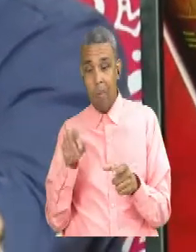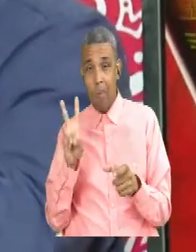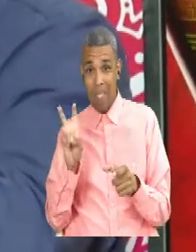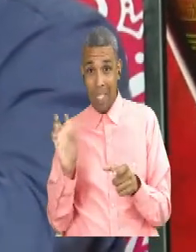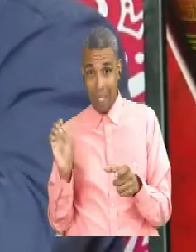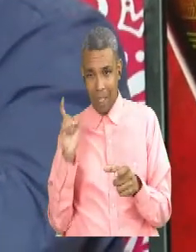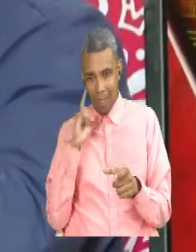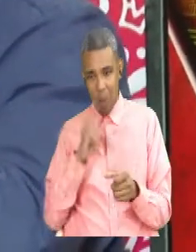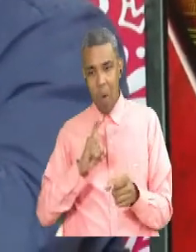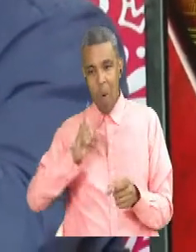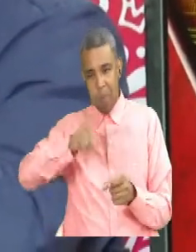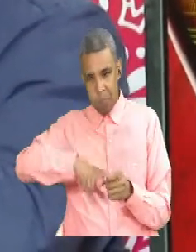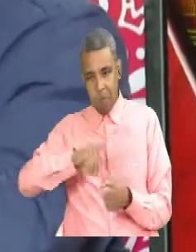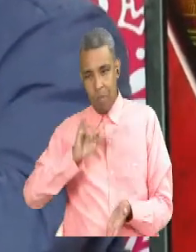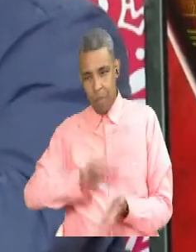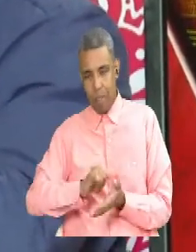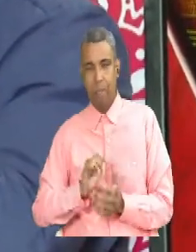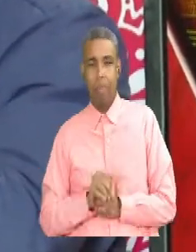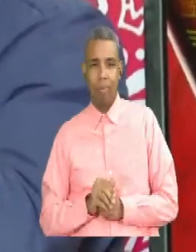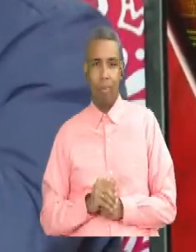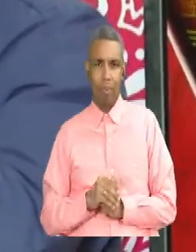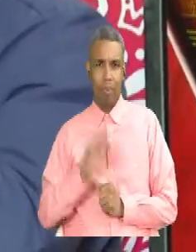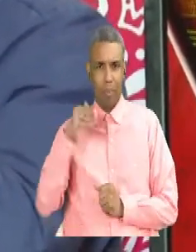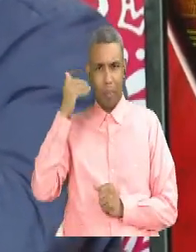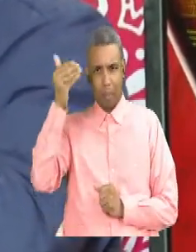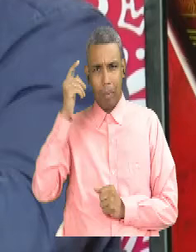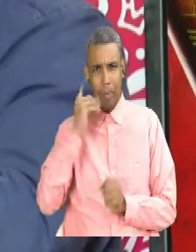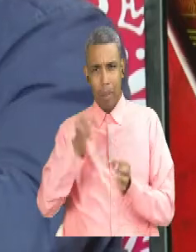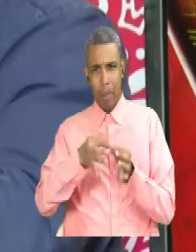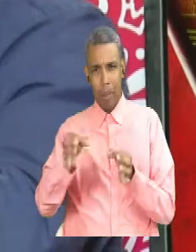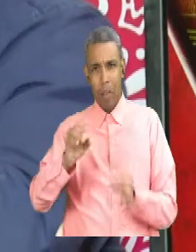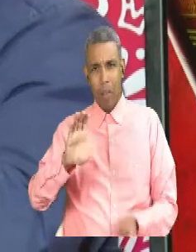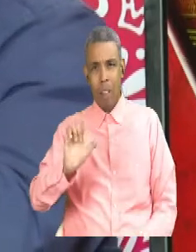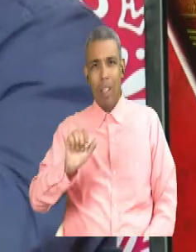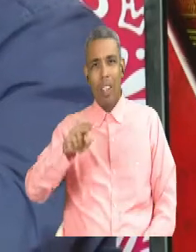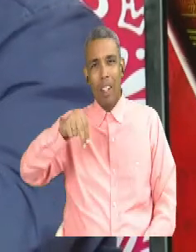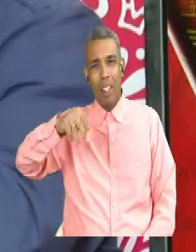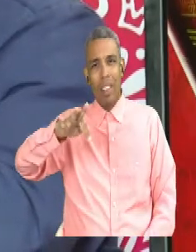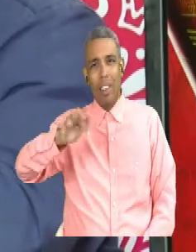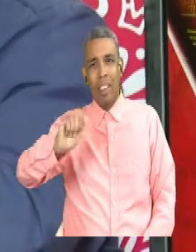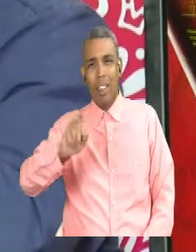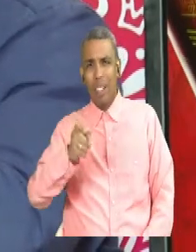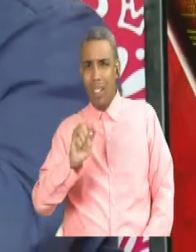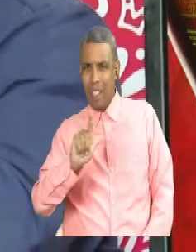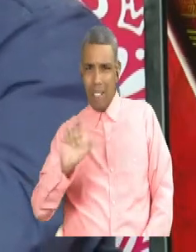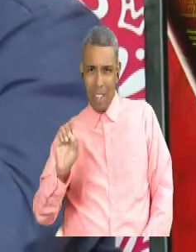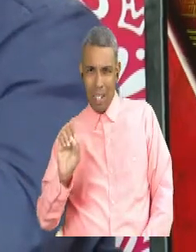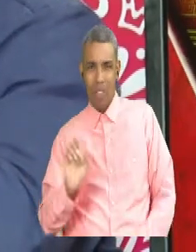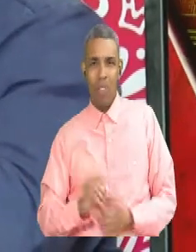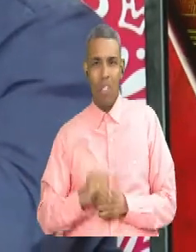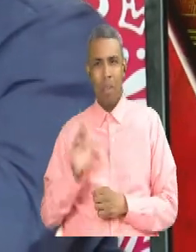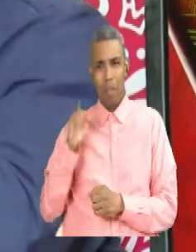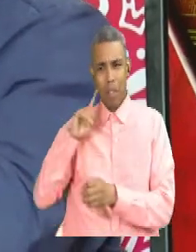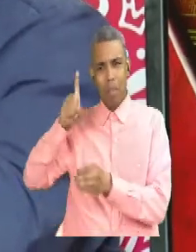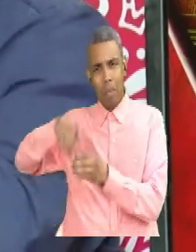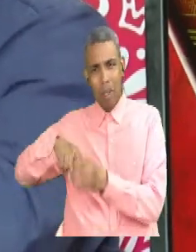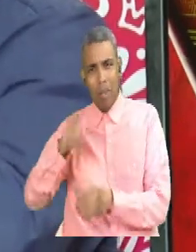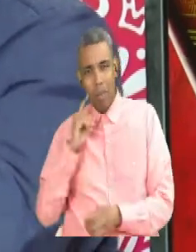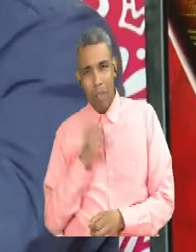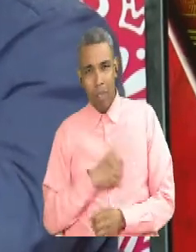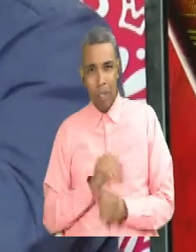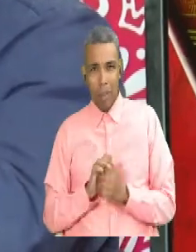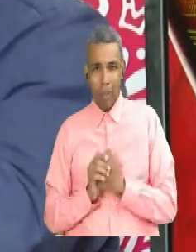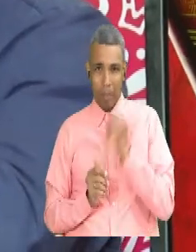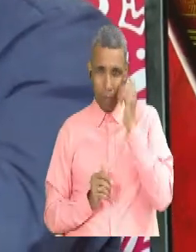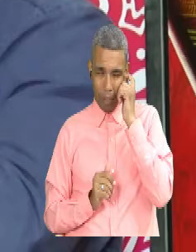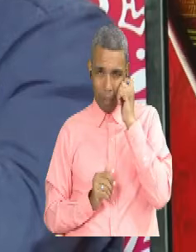Quedé como de séptimo de 15 participantes. Estuve participando este año en el Paso César. El